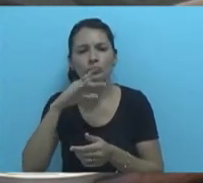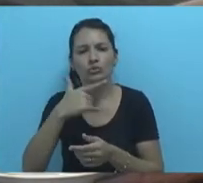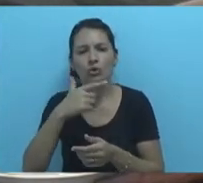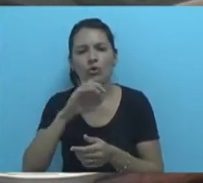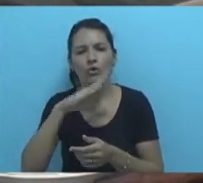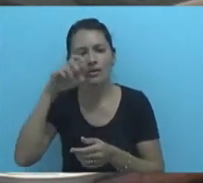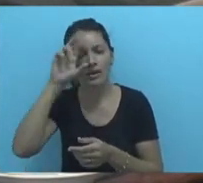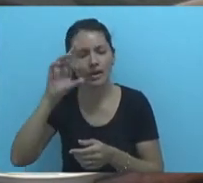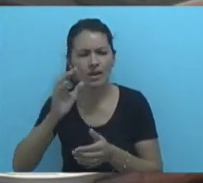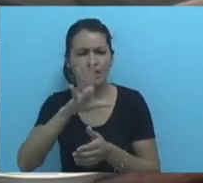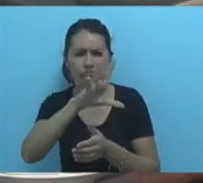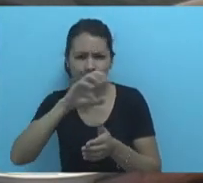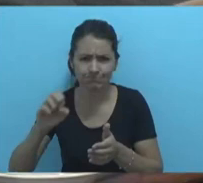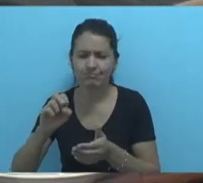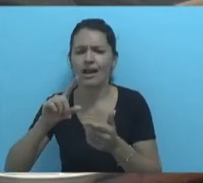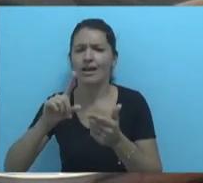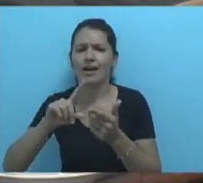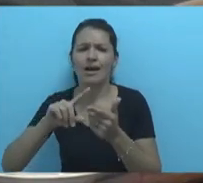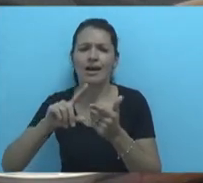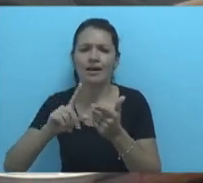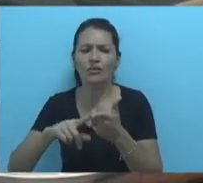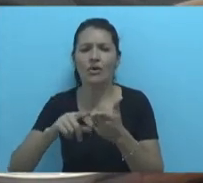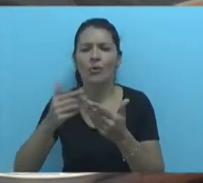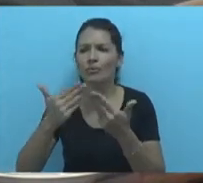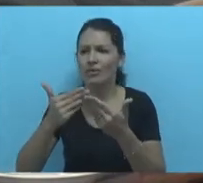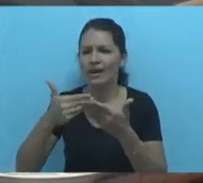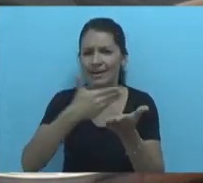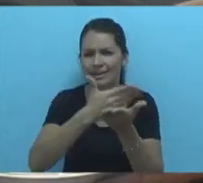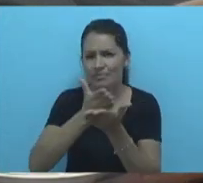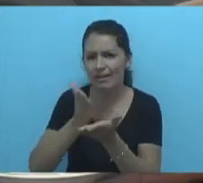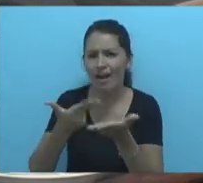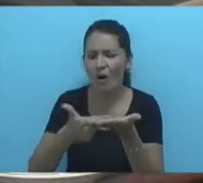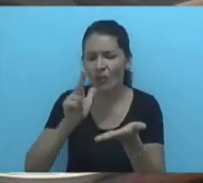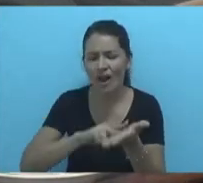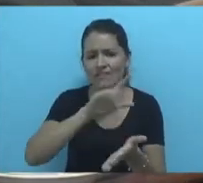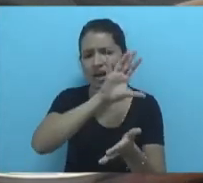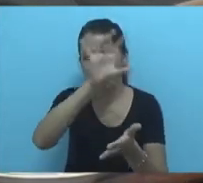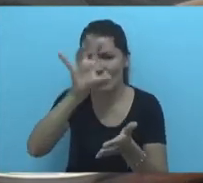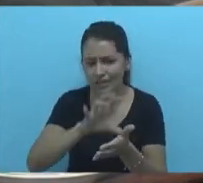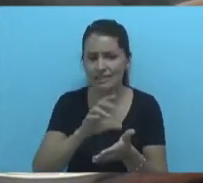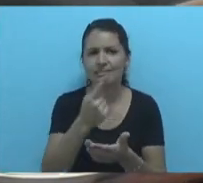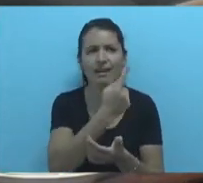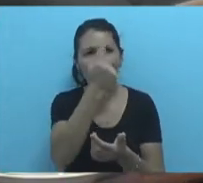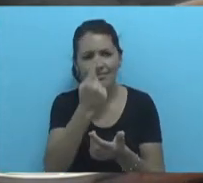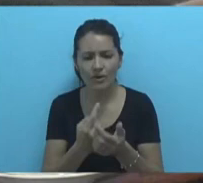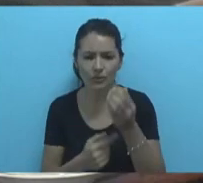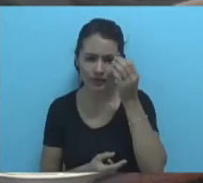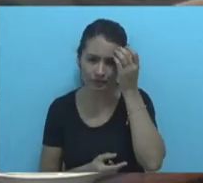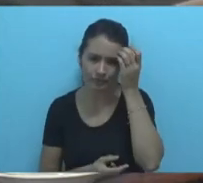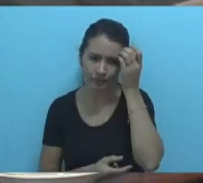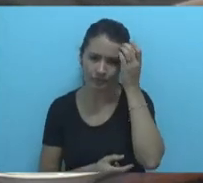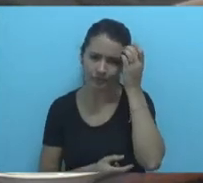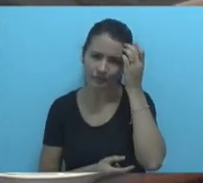interior para que sean recursos, sobre todo en la provincia de Santa Fe, que tanto aporta por su actividad agroexportadora,